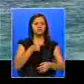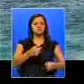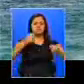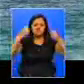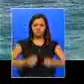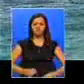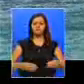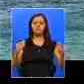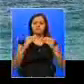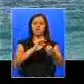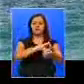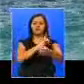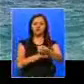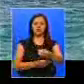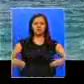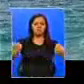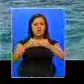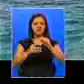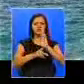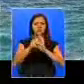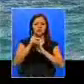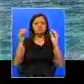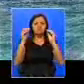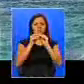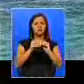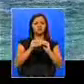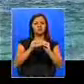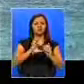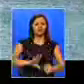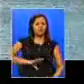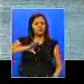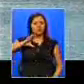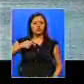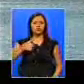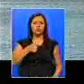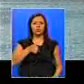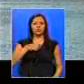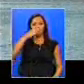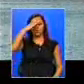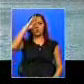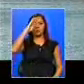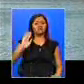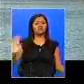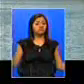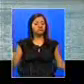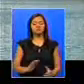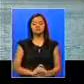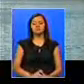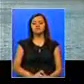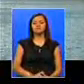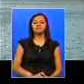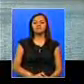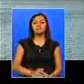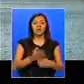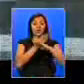su soberanía y que profundicen su orgullo de ser cubano. Eso es lo único que han conseguido con Cuba. No han conseguido más. El